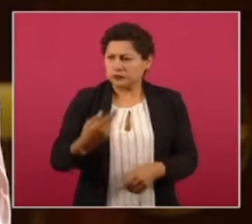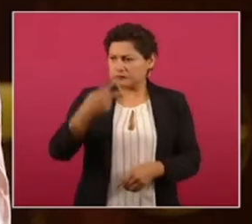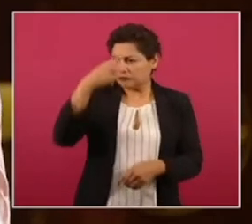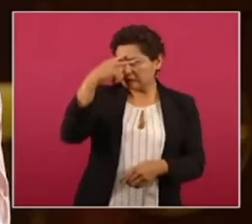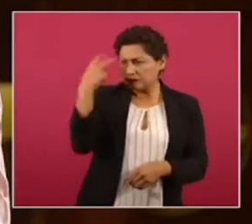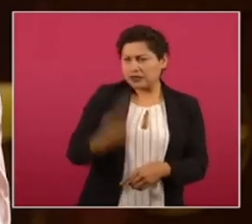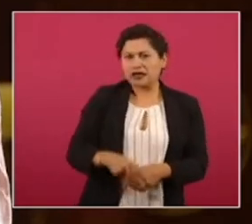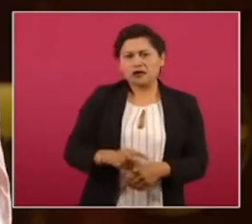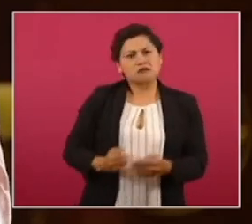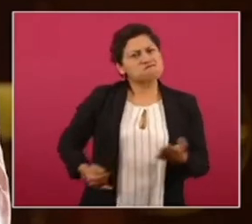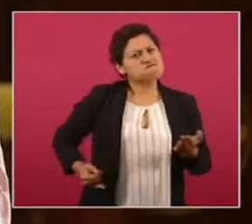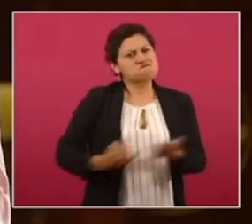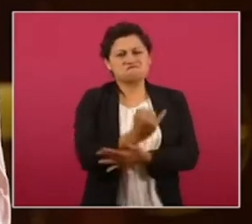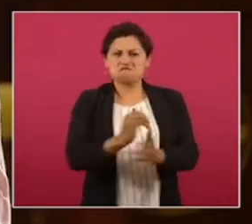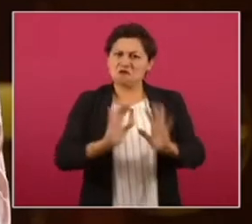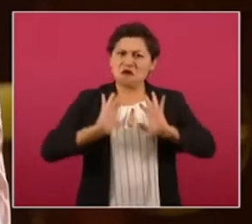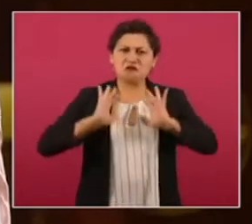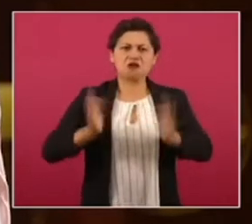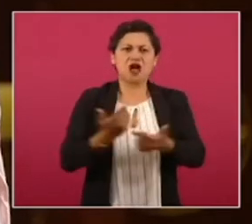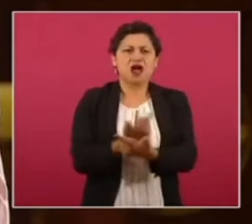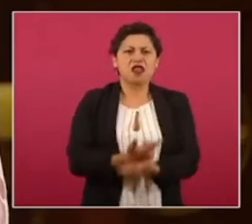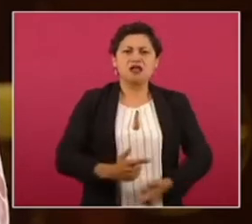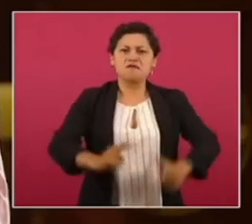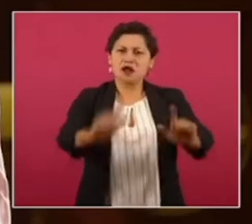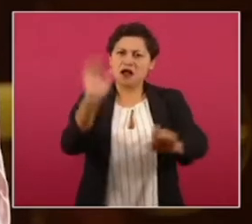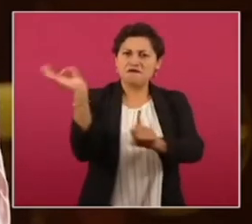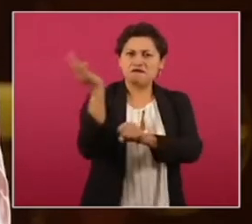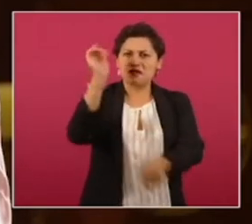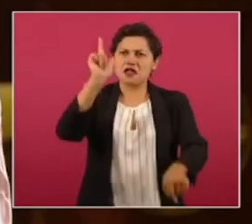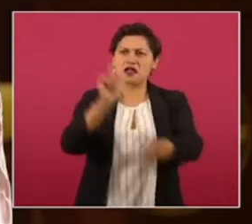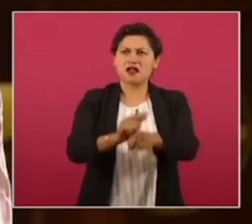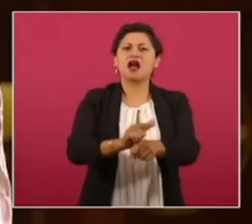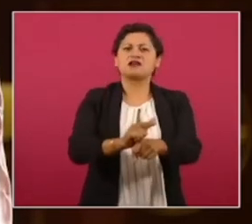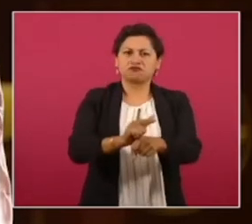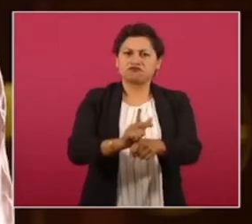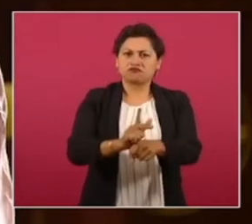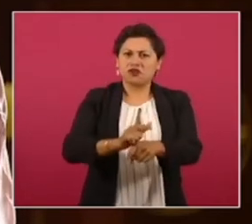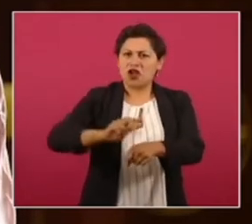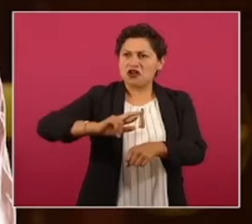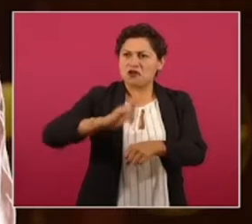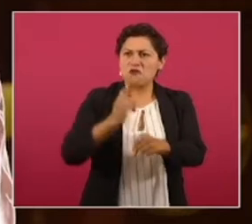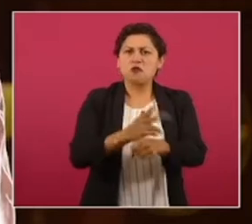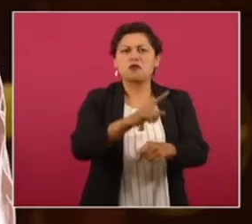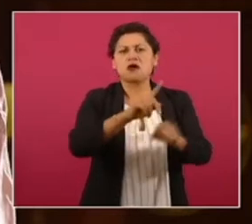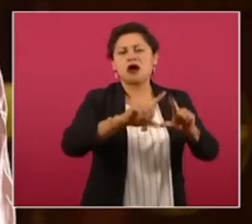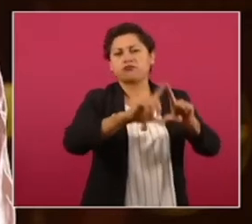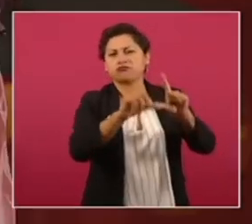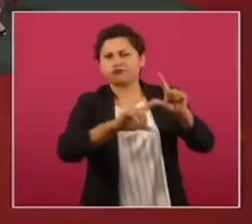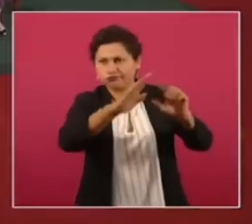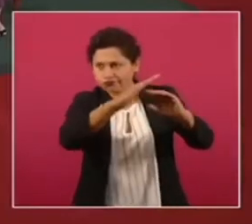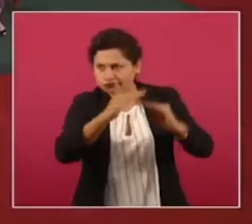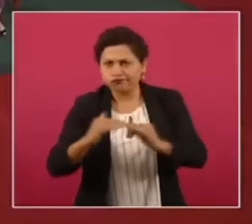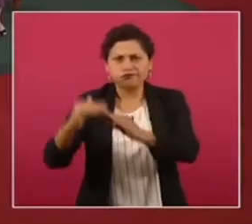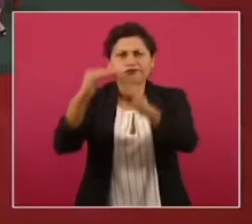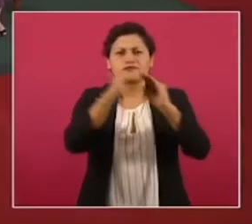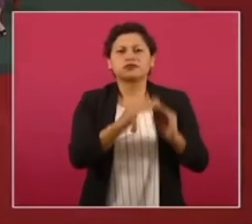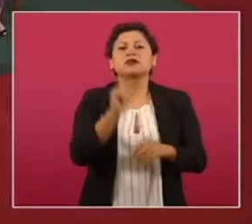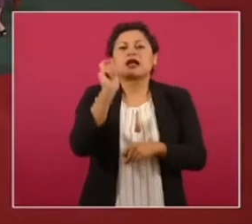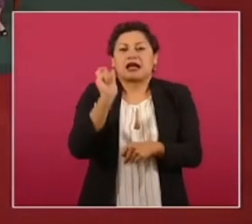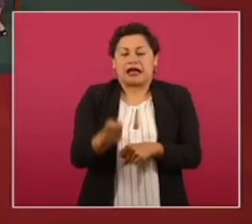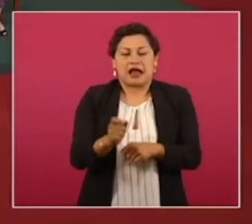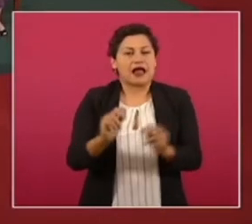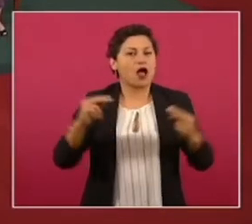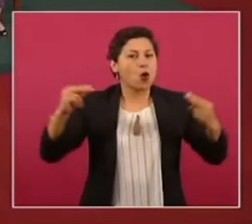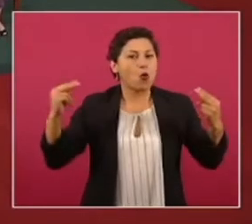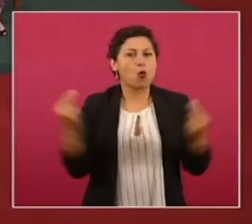liberal, federalista, republicano y democrático. El resurgimiento exigía separar la